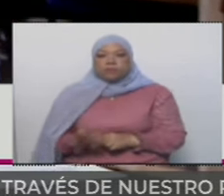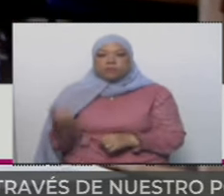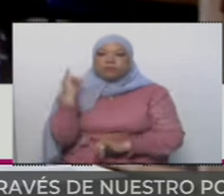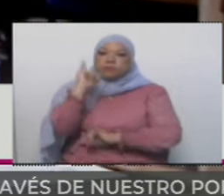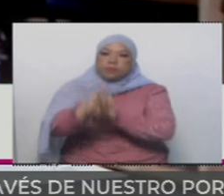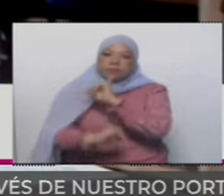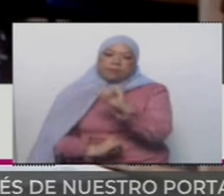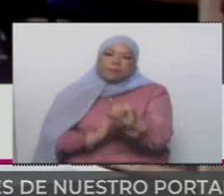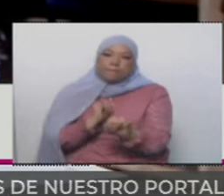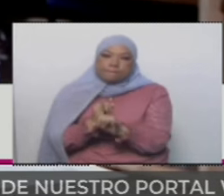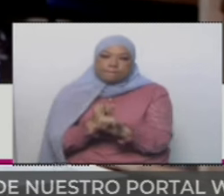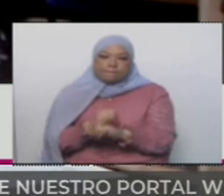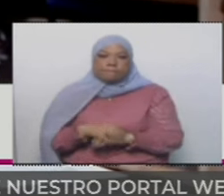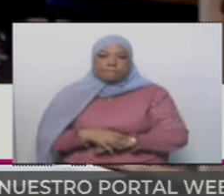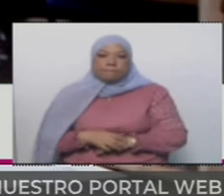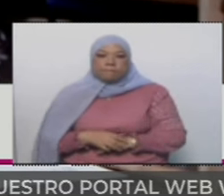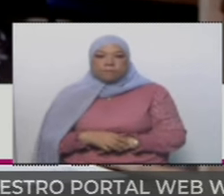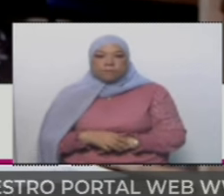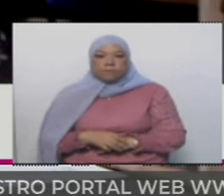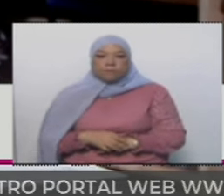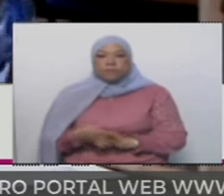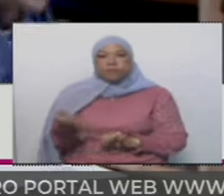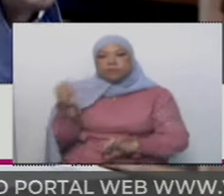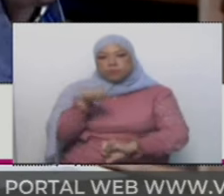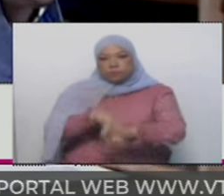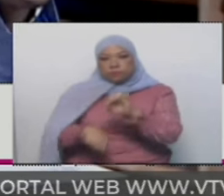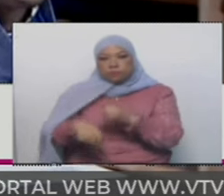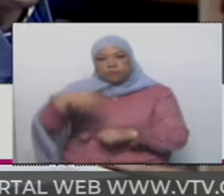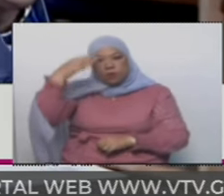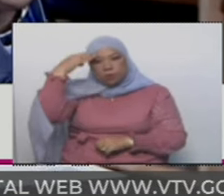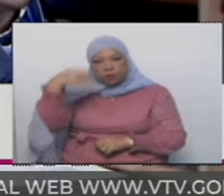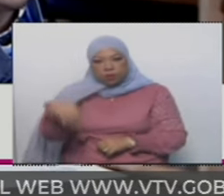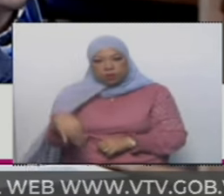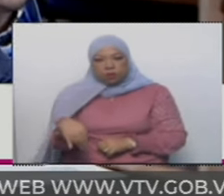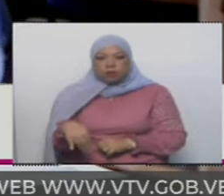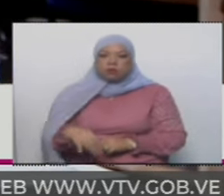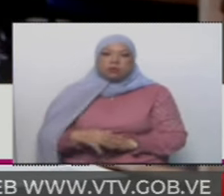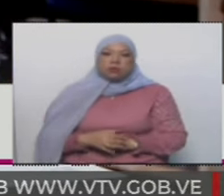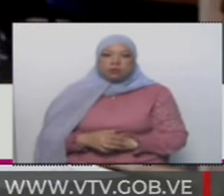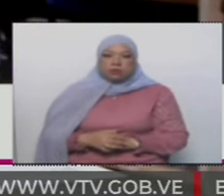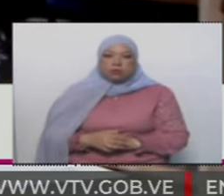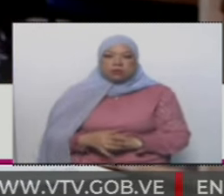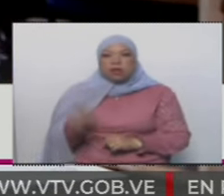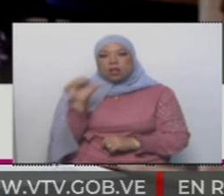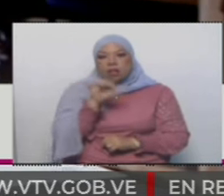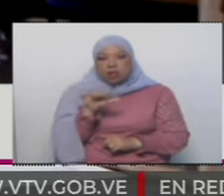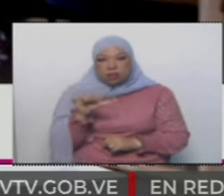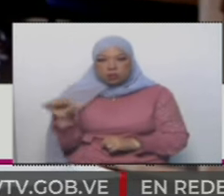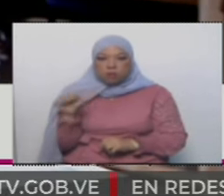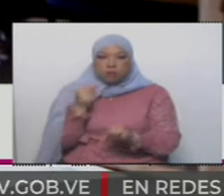Internacional al Frente Militar, la semana